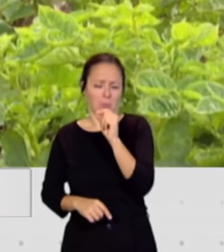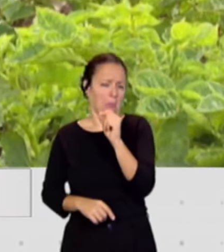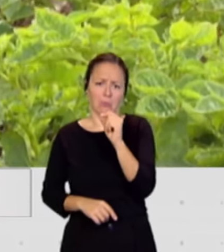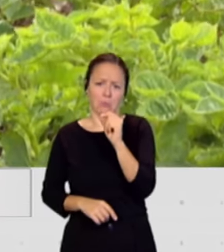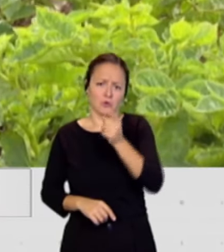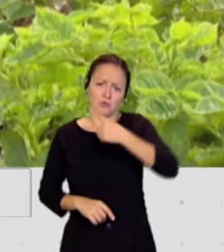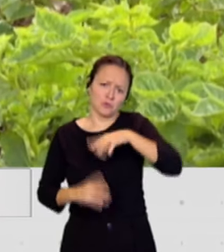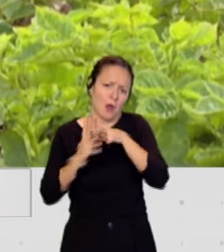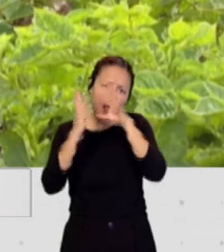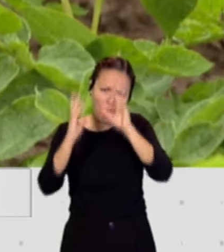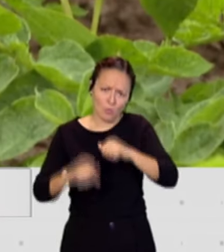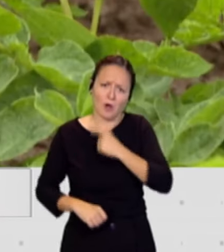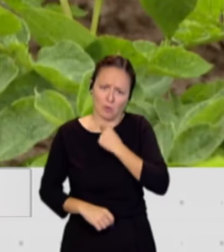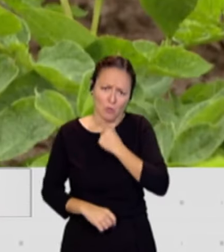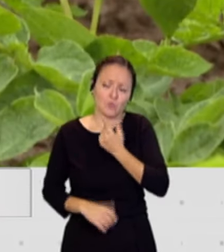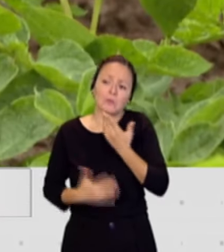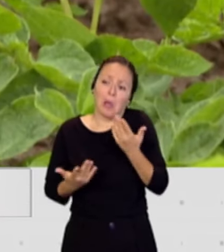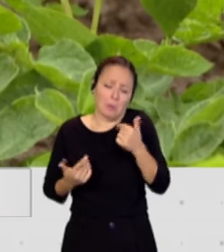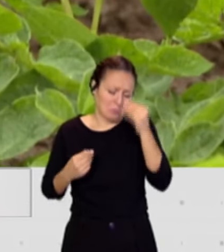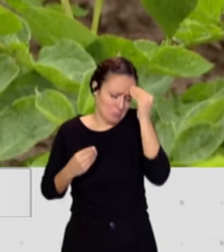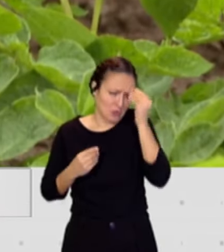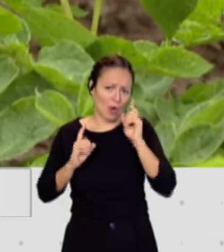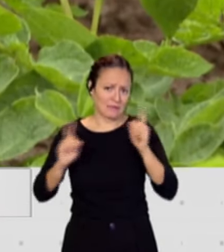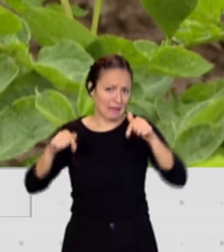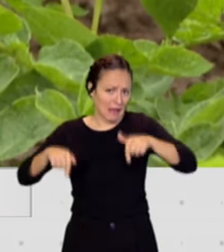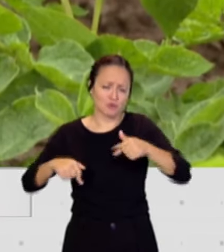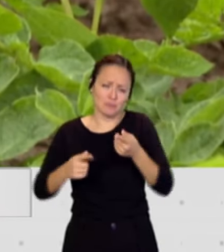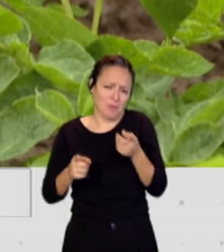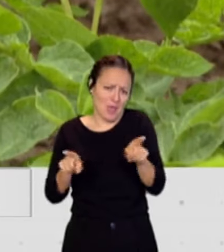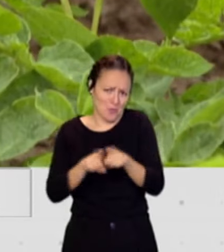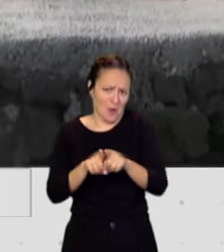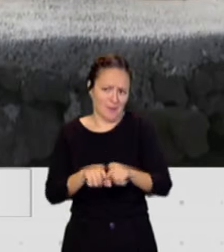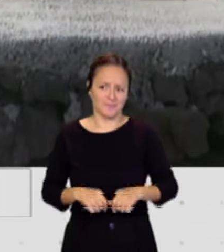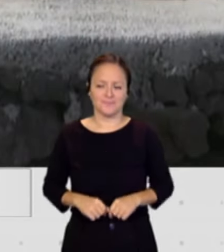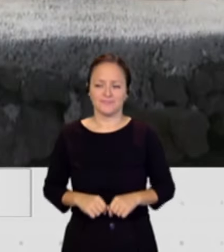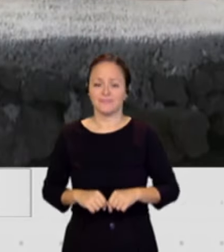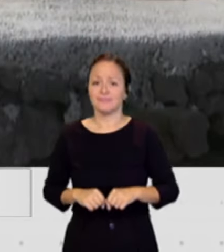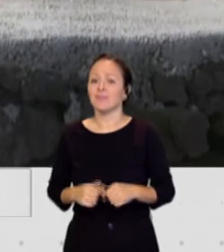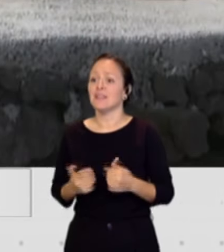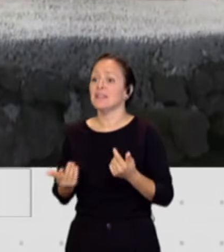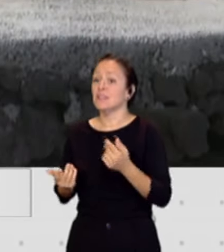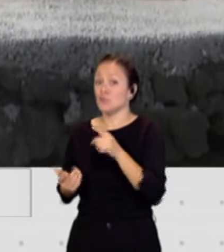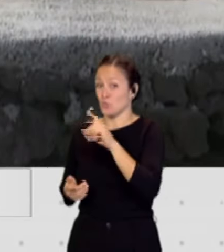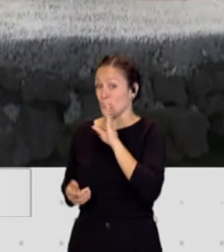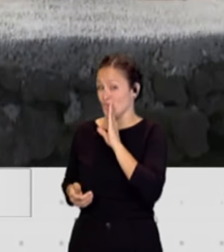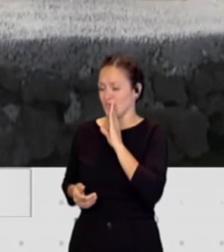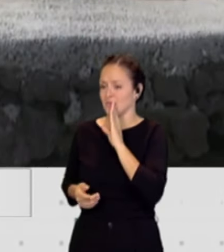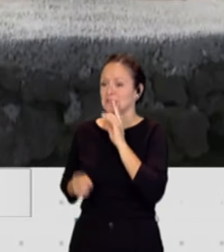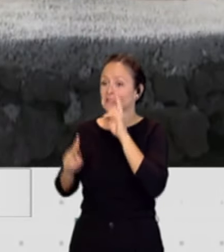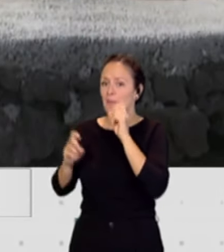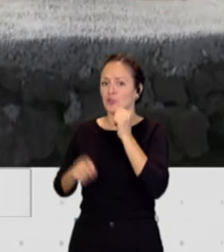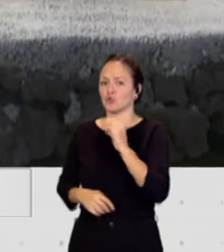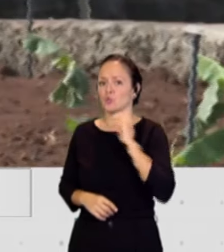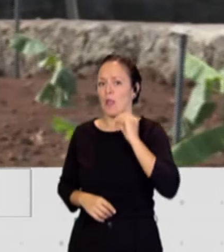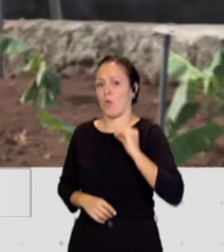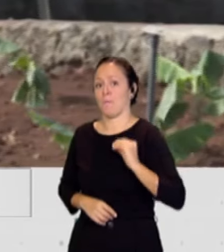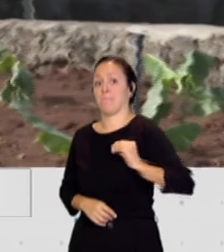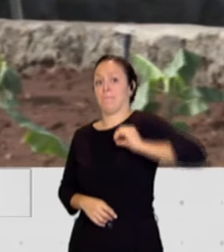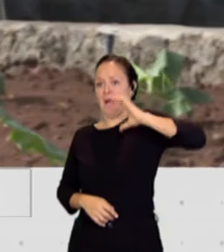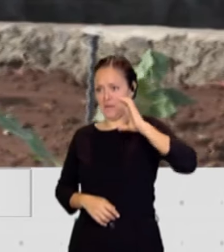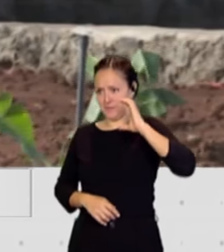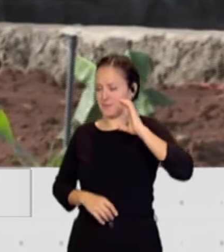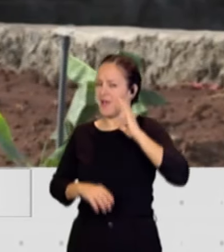acuerdos Y en este caso llegaremos a un acuerdo seguro hablaba usted de que antes incluso de hablar de la subida de Los sueldos decía